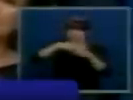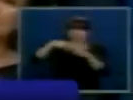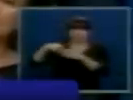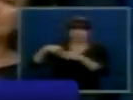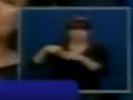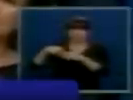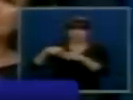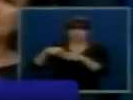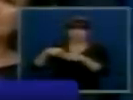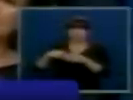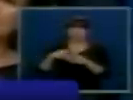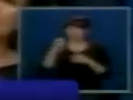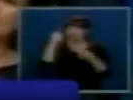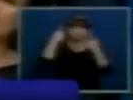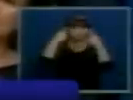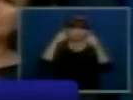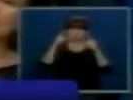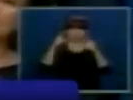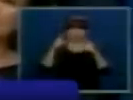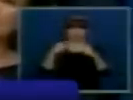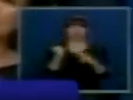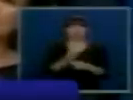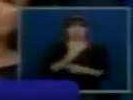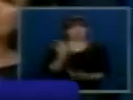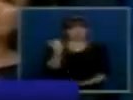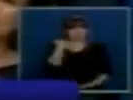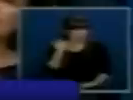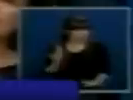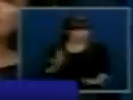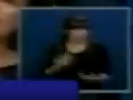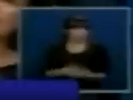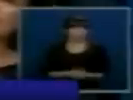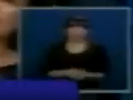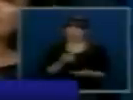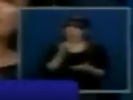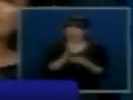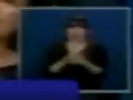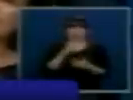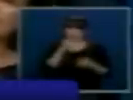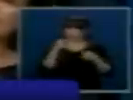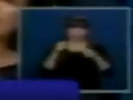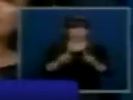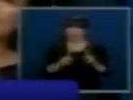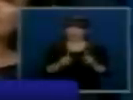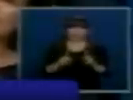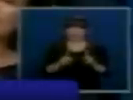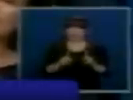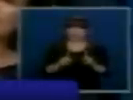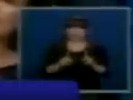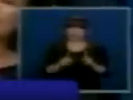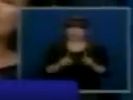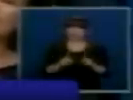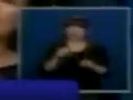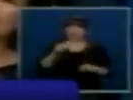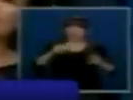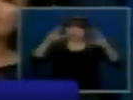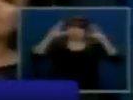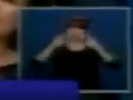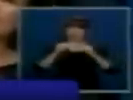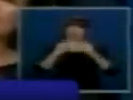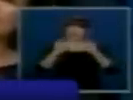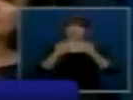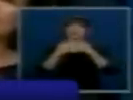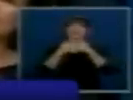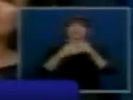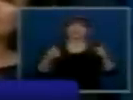De no lograrlo, habremos fracasado, y eso no lo voy a permitir. Esta noche quiero decirles qué es